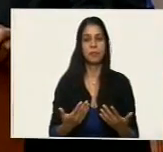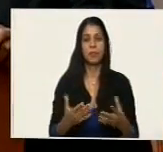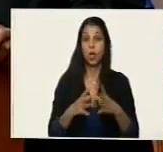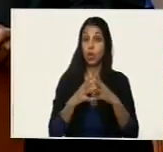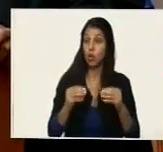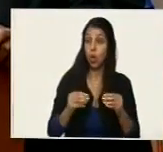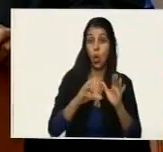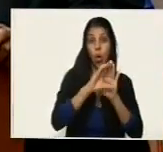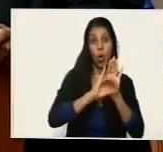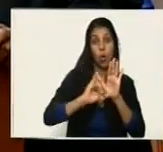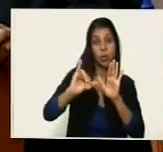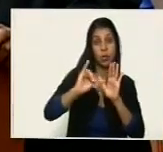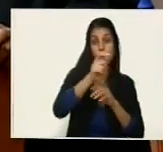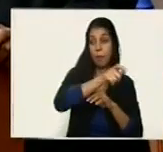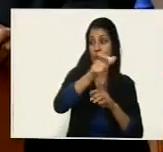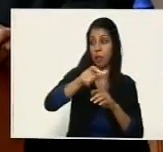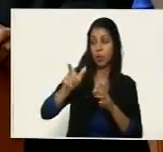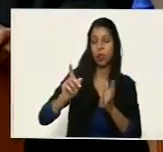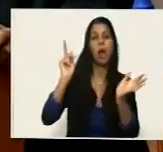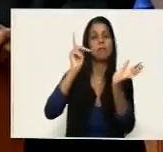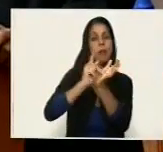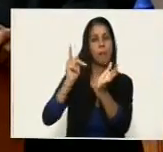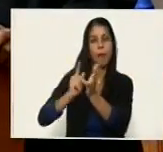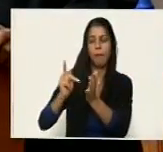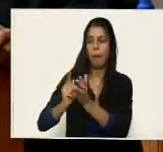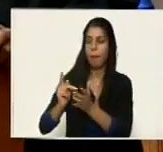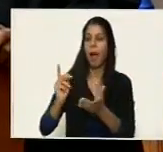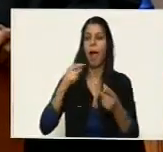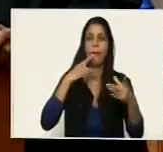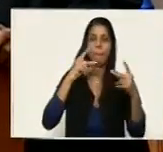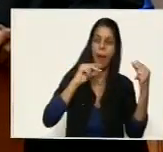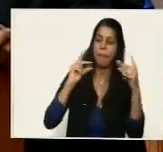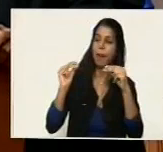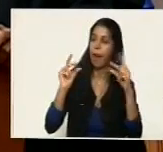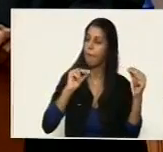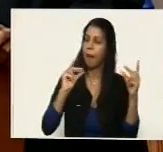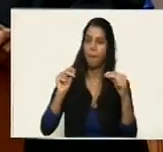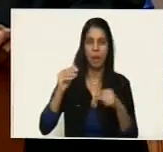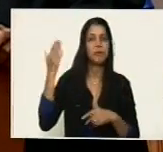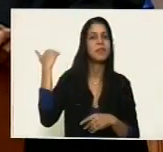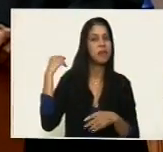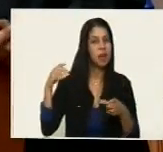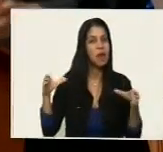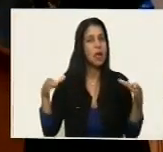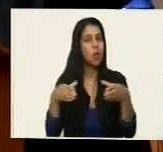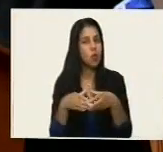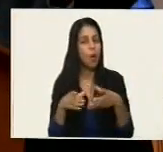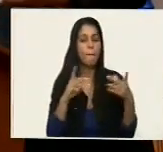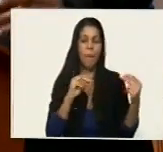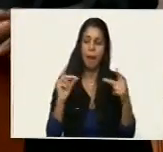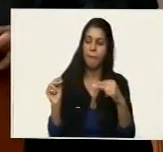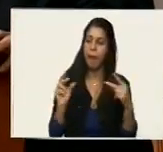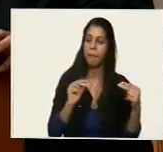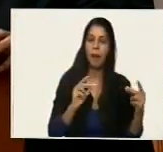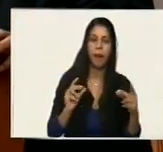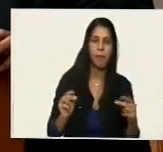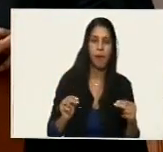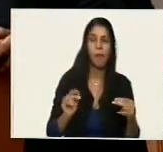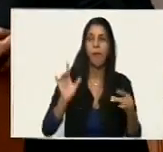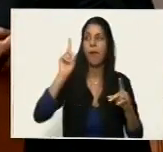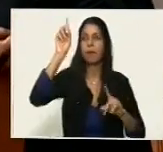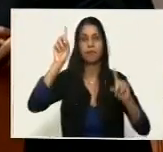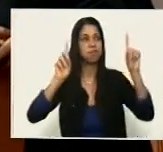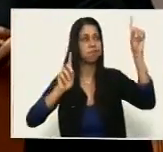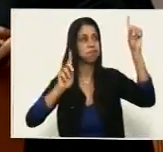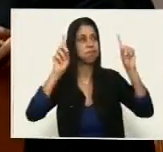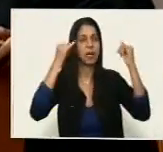los constituyentes y las constituyentes presentes en esa reunión, las postulaciones abiertas que cada